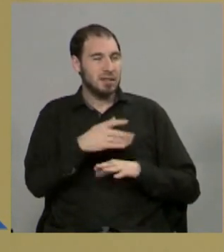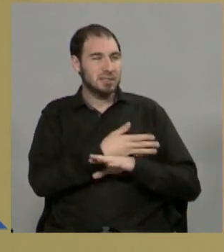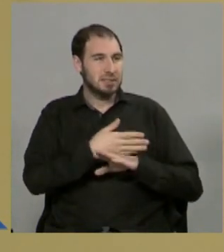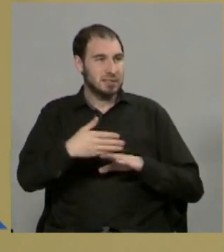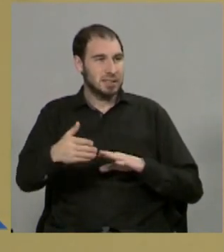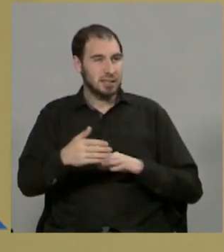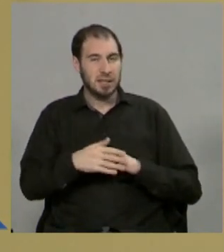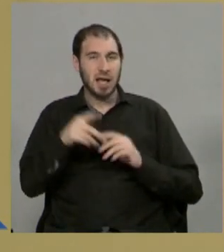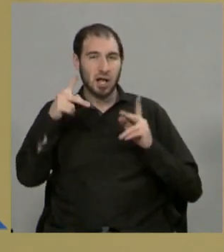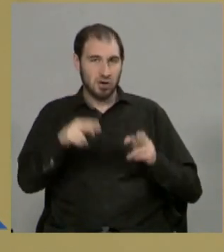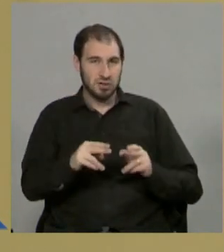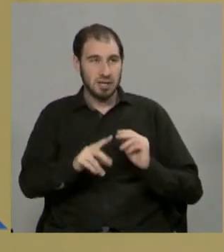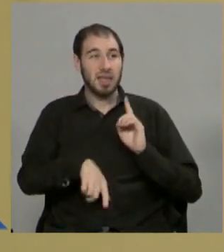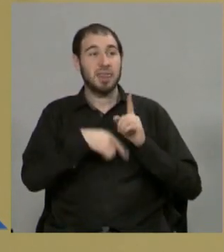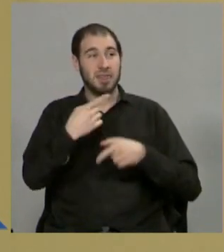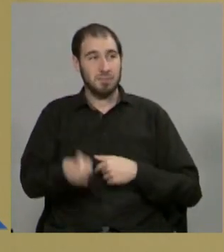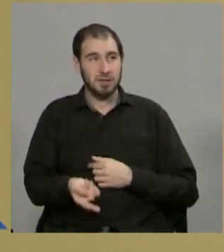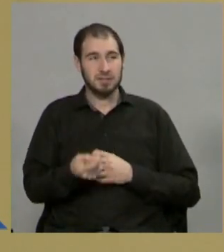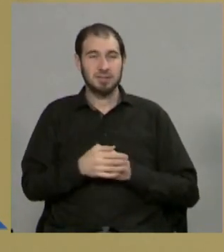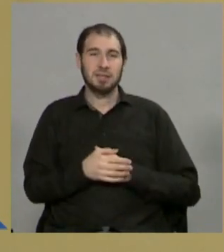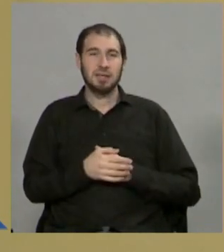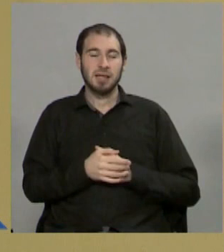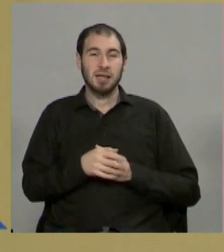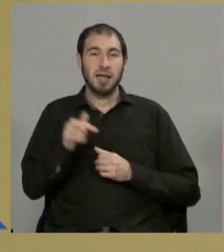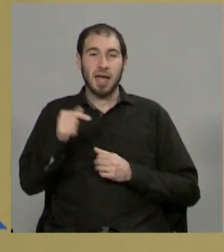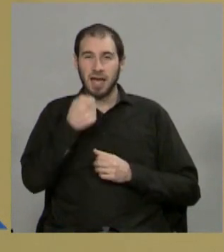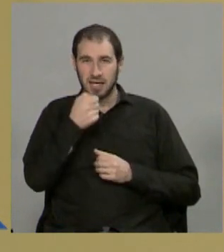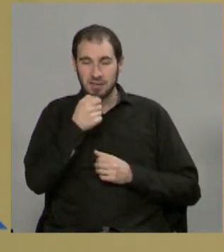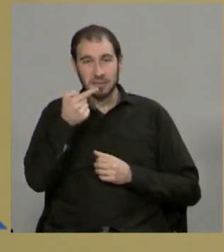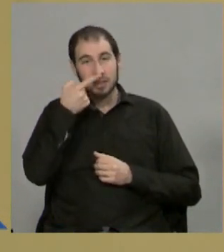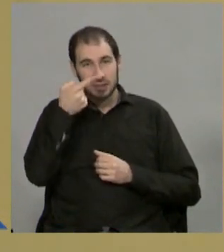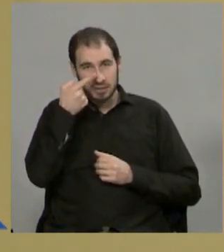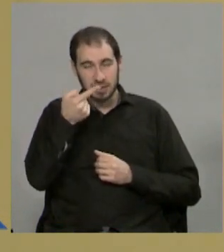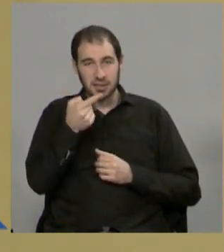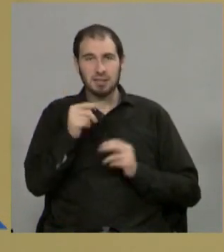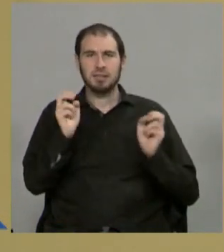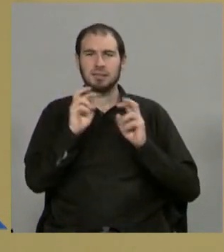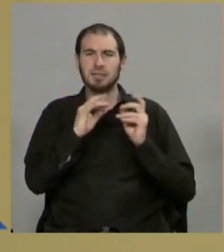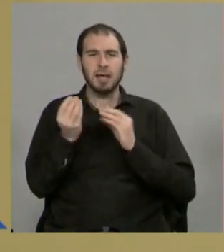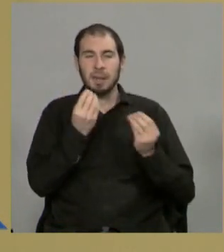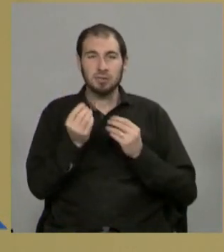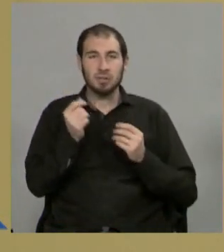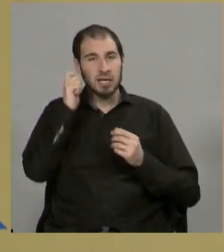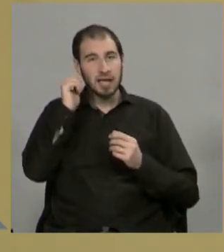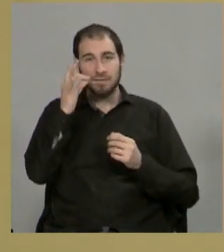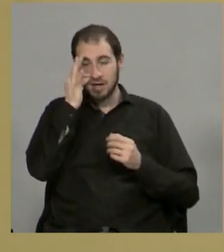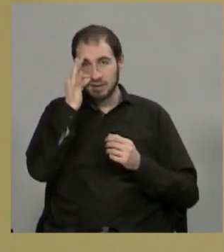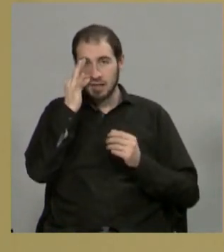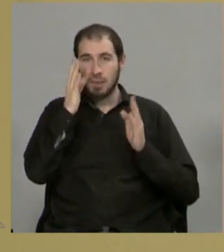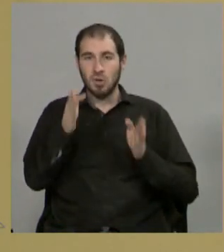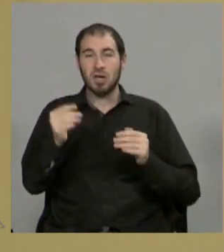nosotros, vamos a ir a una pausa y en el próximo bloque se viene una entrevista muy interesante, repercusiones del G20 y